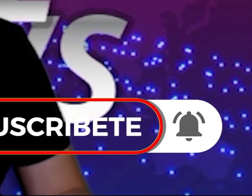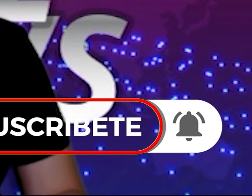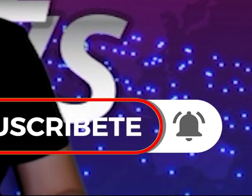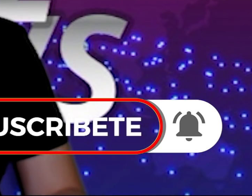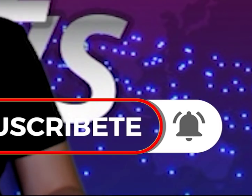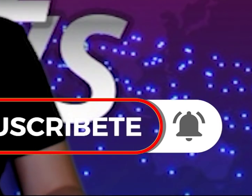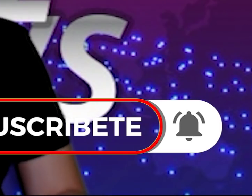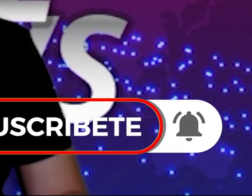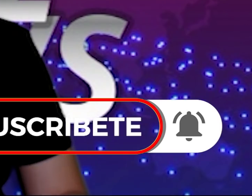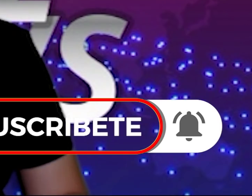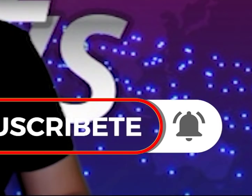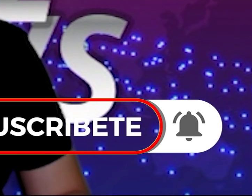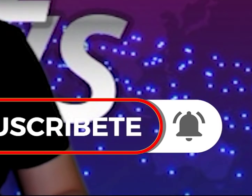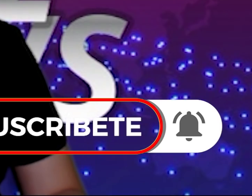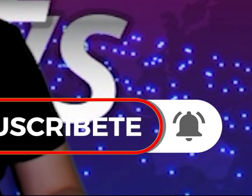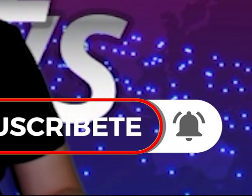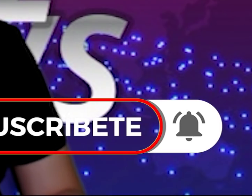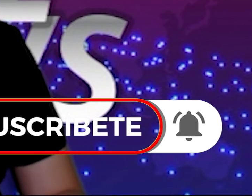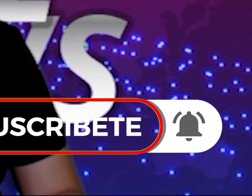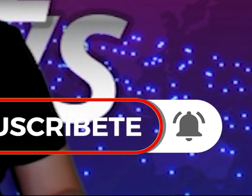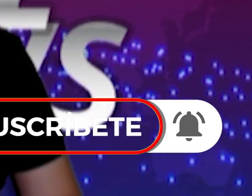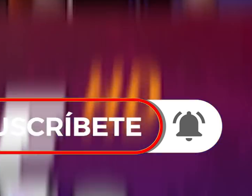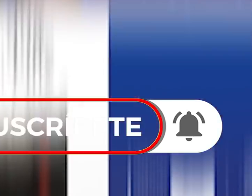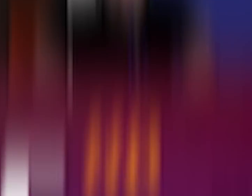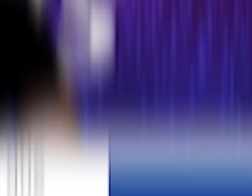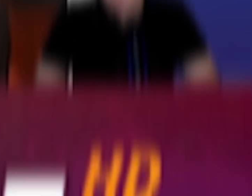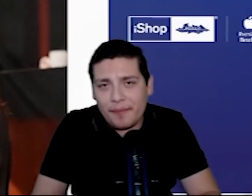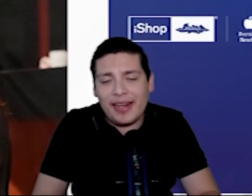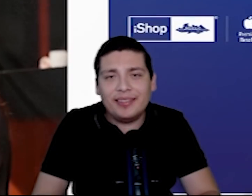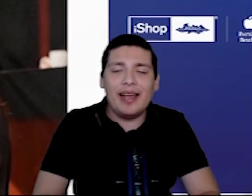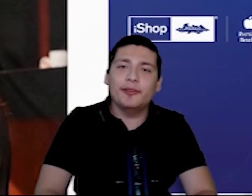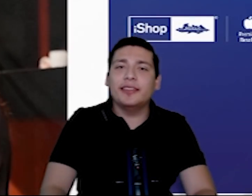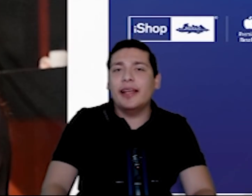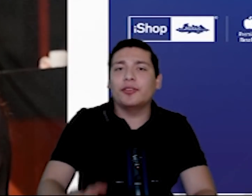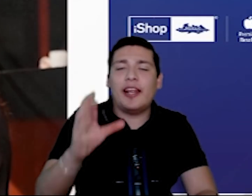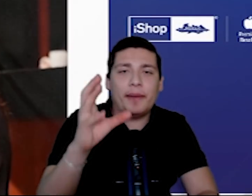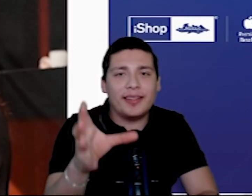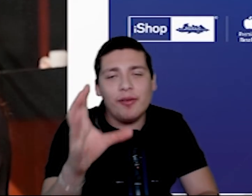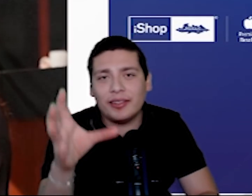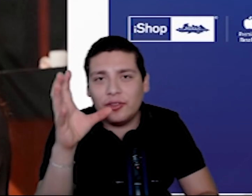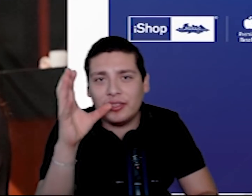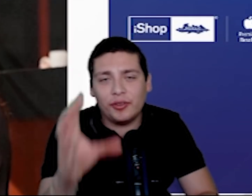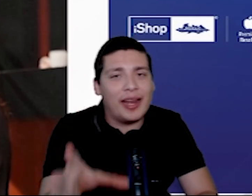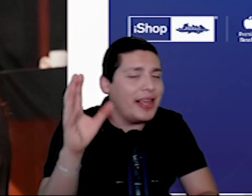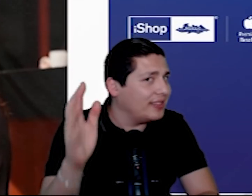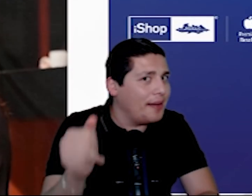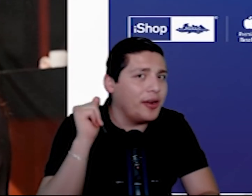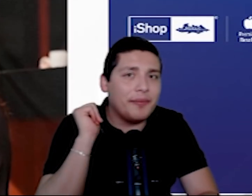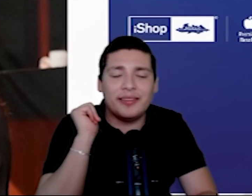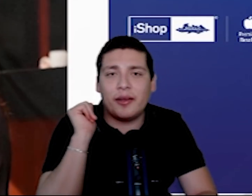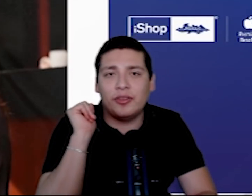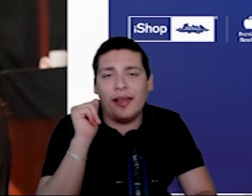le des clic a la campanita. Y ahora si pasemos a la información. Y es que familia seamos sinceros el partido Acción Nacional